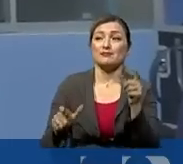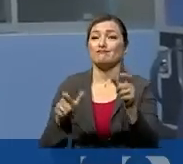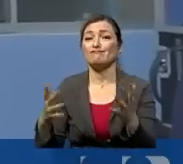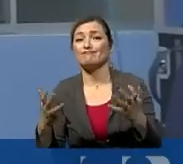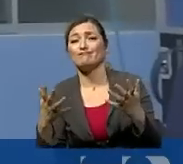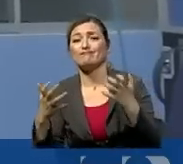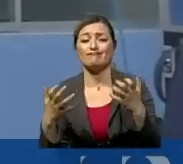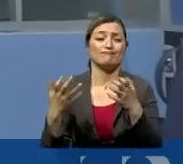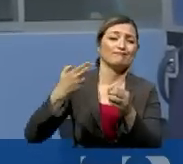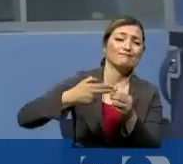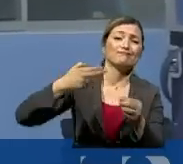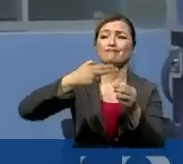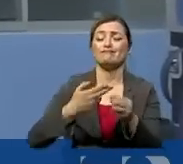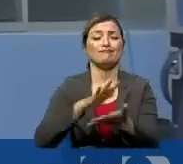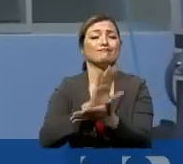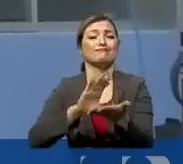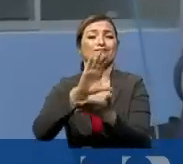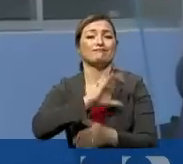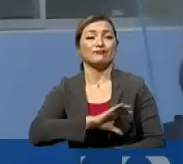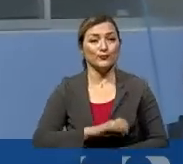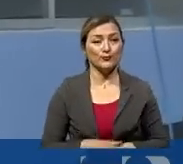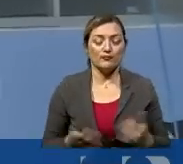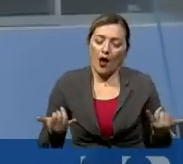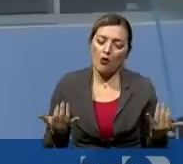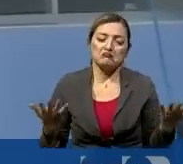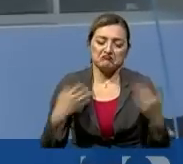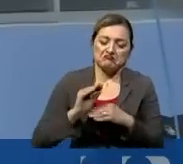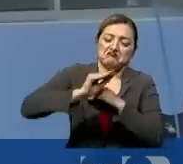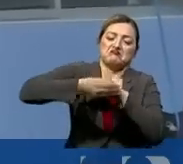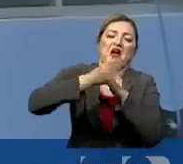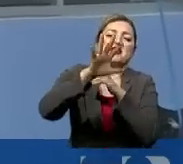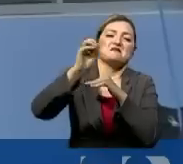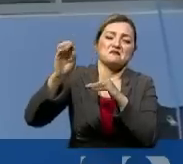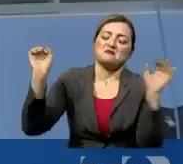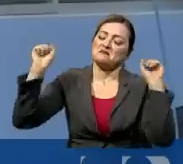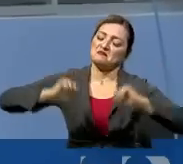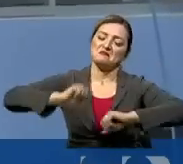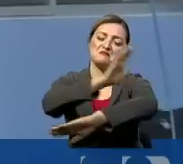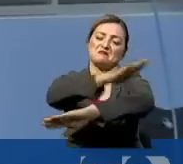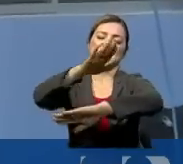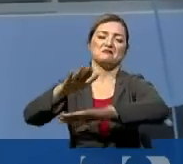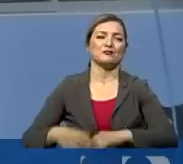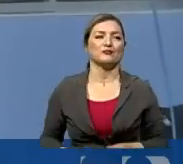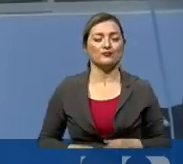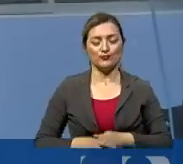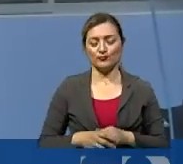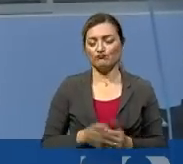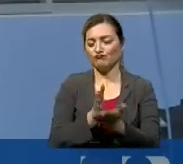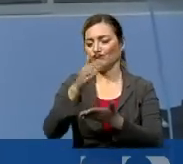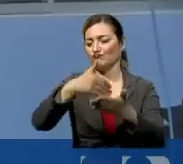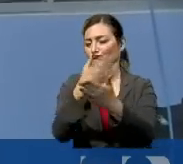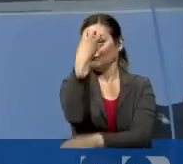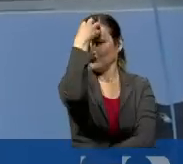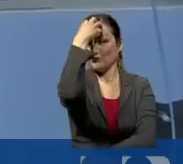ciudadanía, y en este año lo que hicimos es para conseguir justamente que tengan la posibilidad de acceder a la educación,